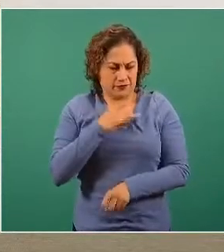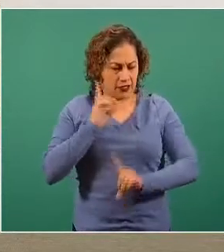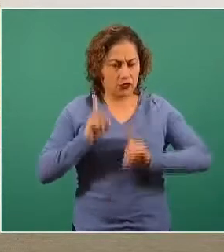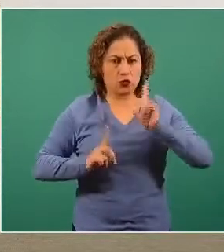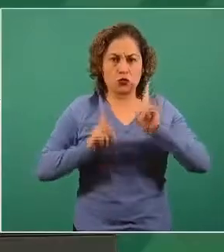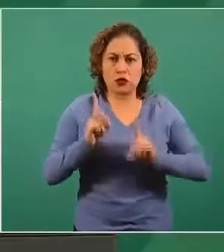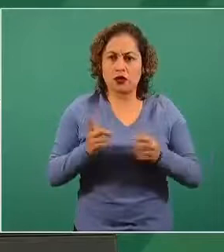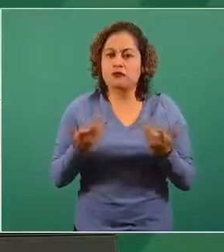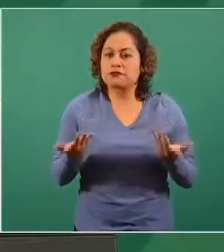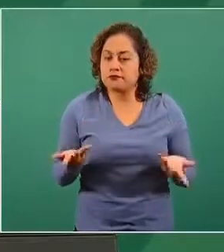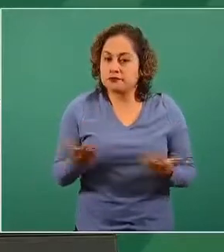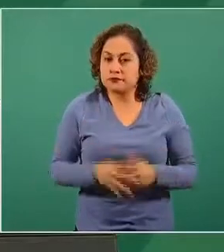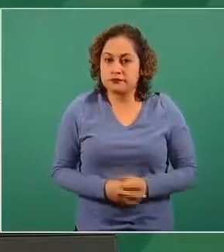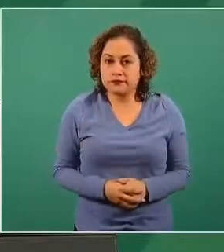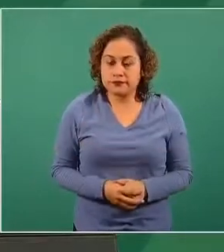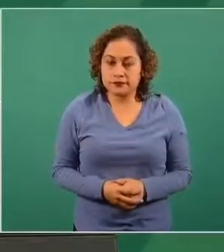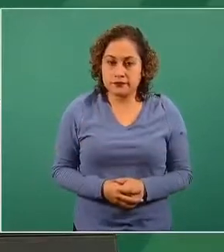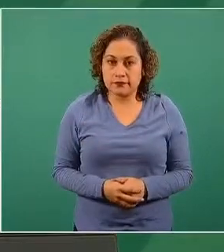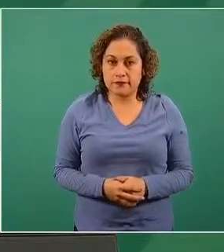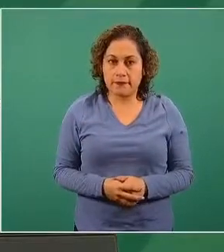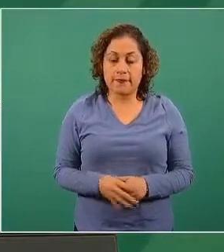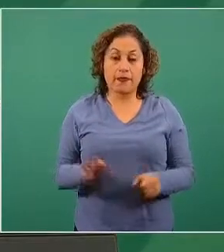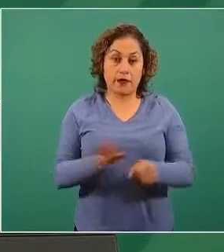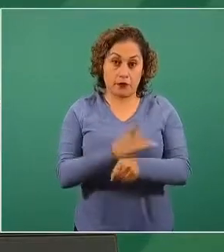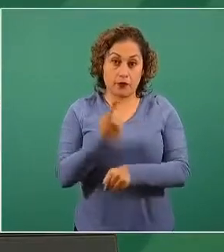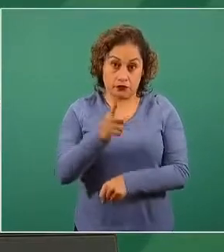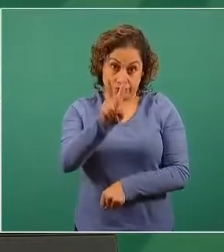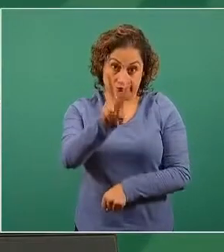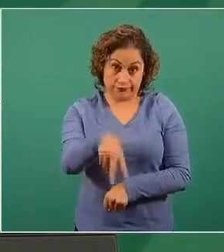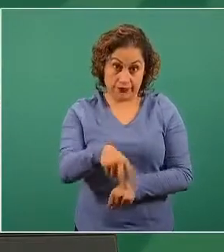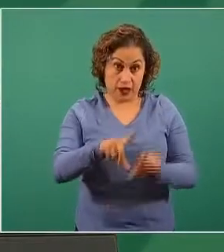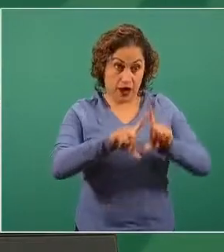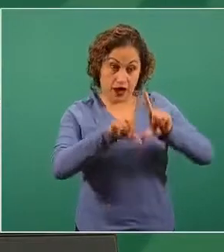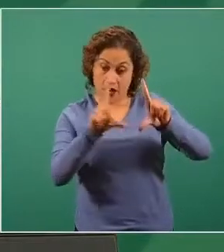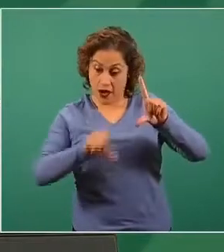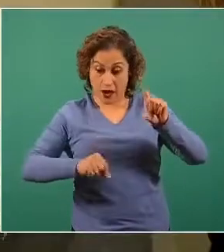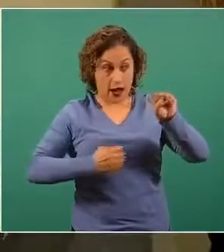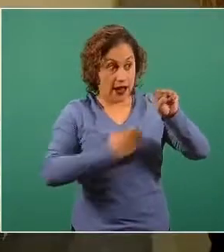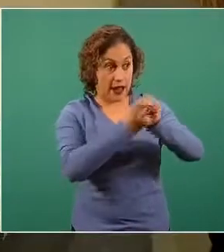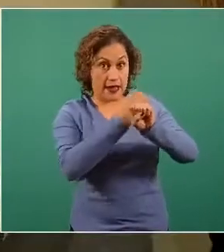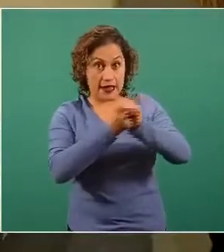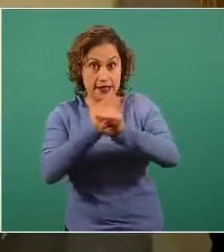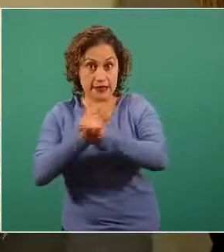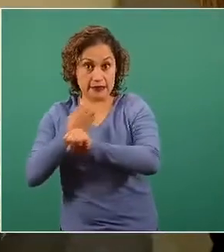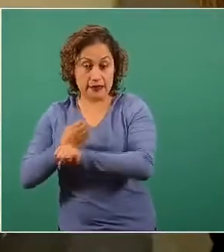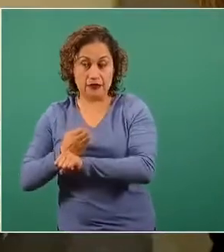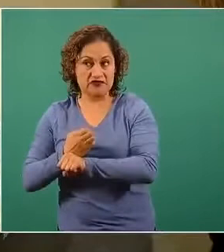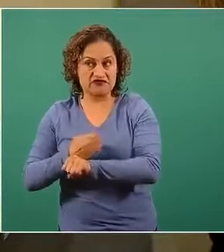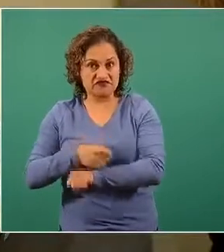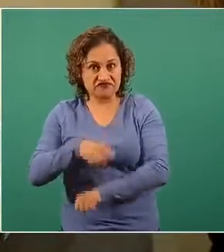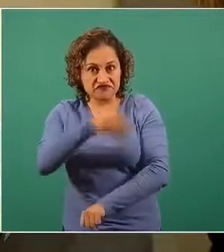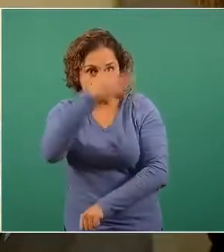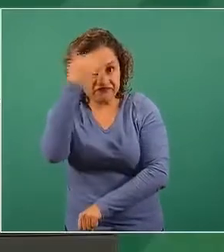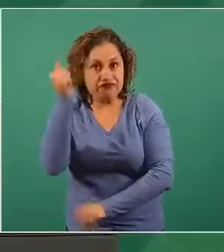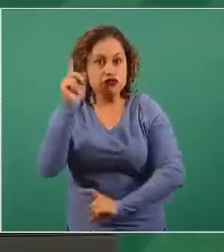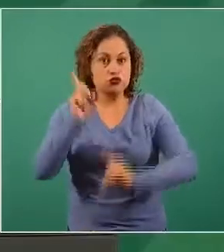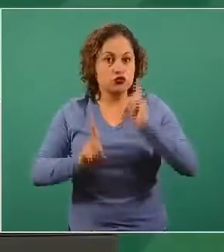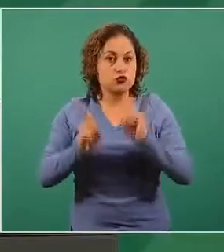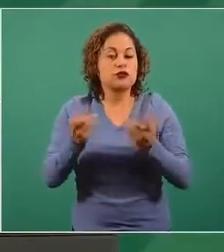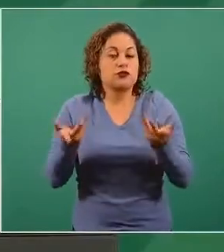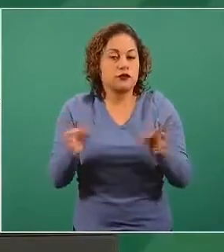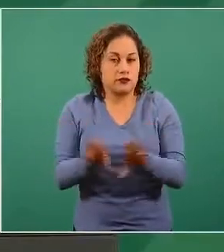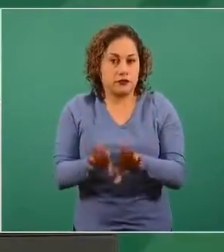¿no? Porque en varios estados no sabían cómo ubicar esa información. Claro, Daniela, con muchísimo